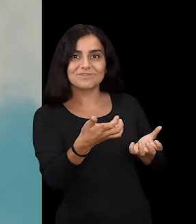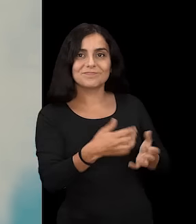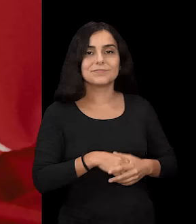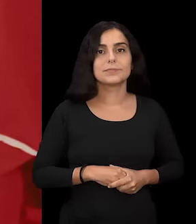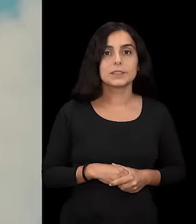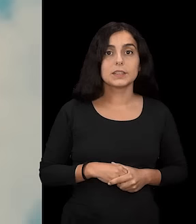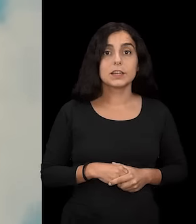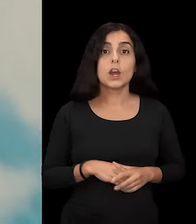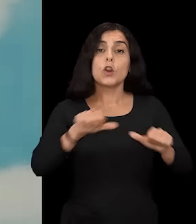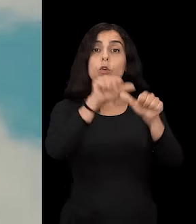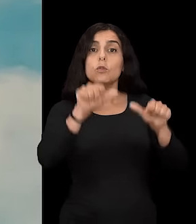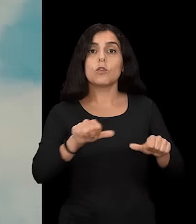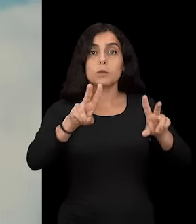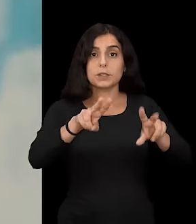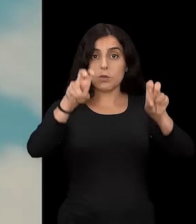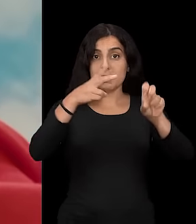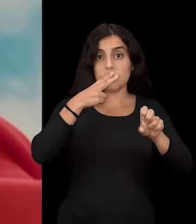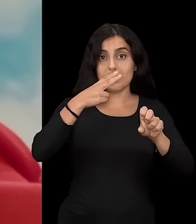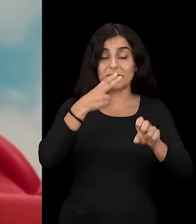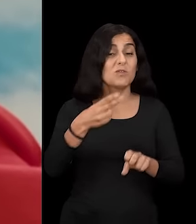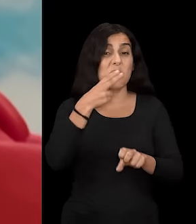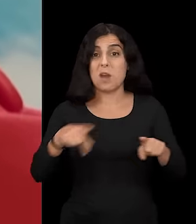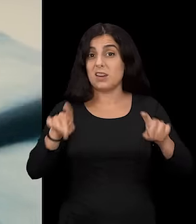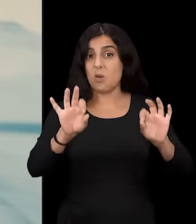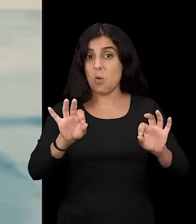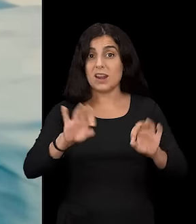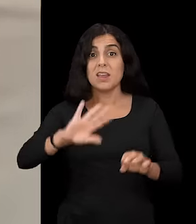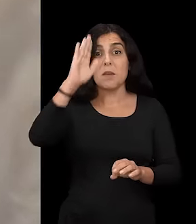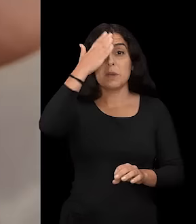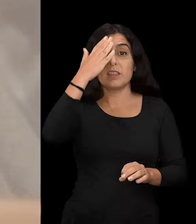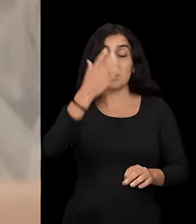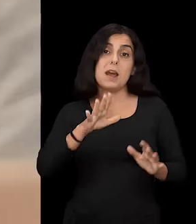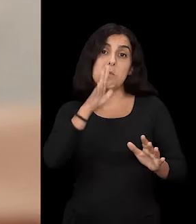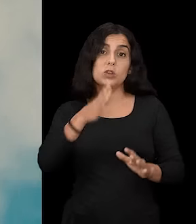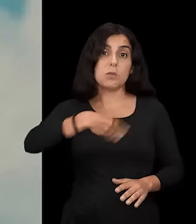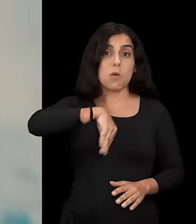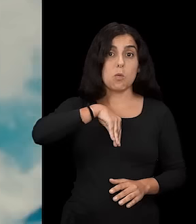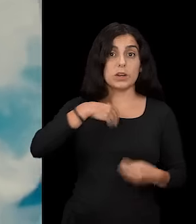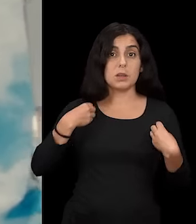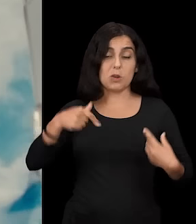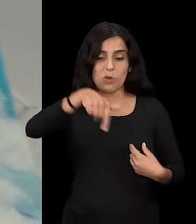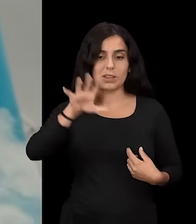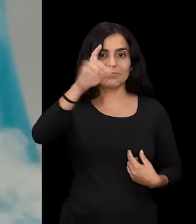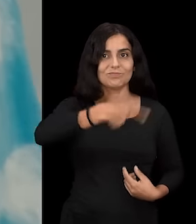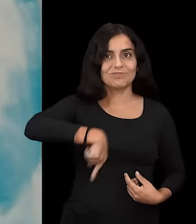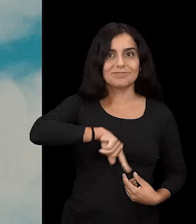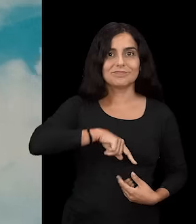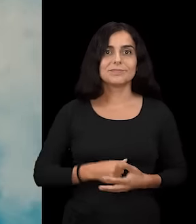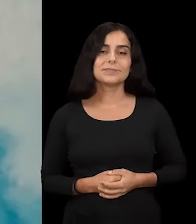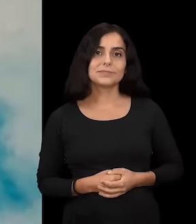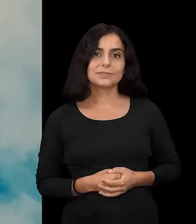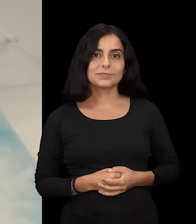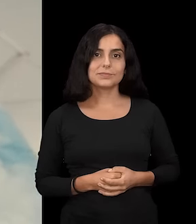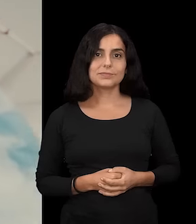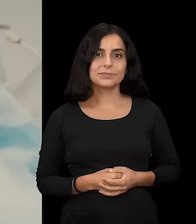te van ganando. Las nuevas formas de fumar también son fumar. Y son la principal causa de muerte prematura en nuestro país.